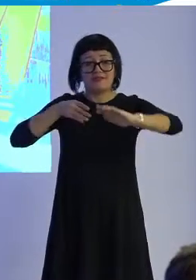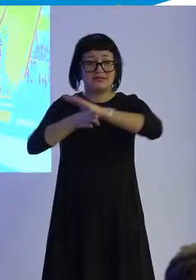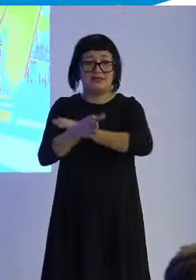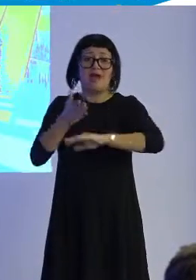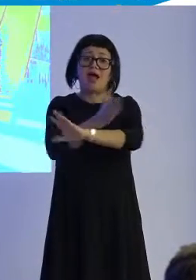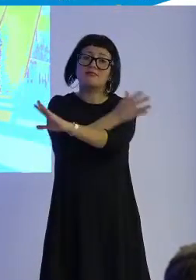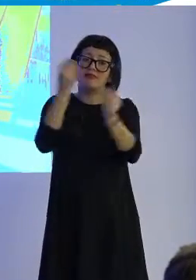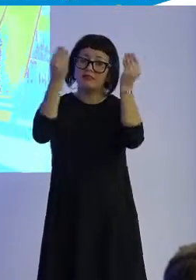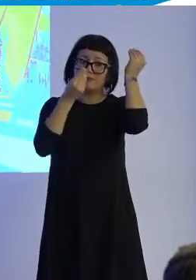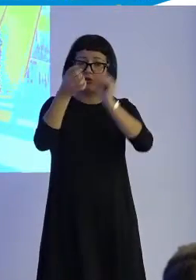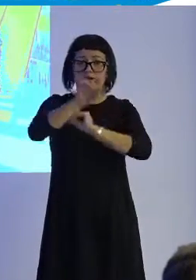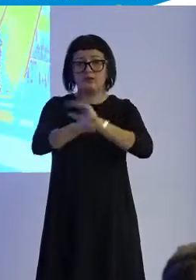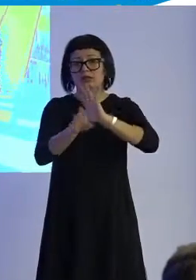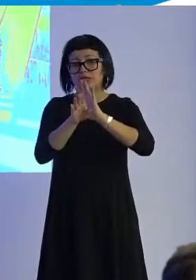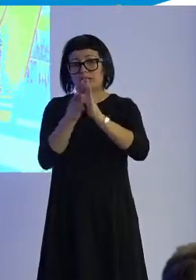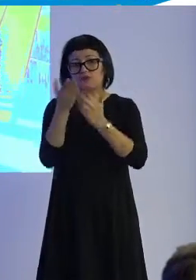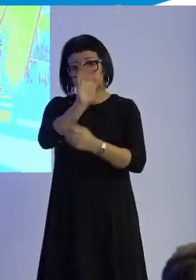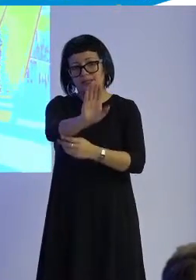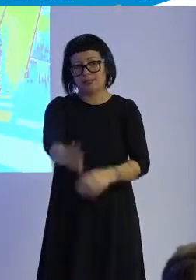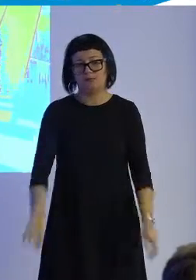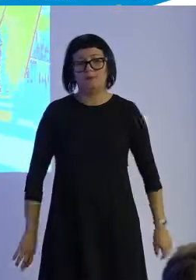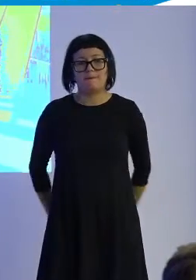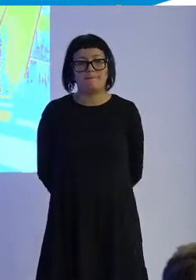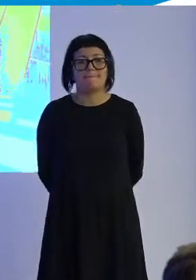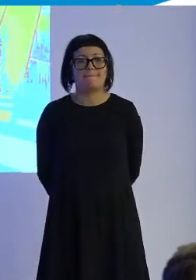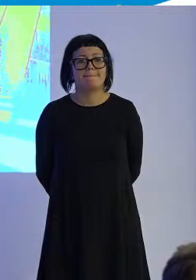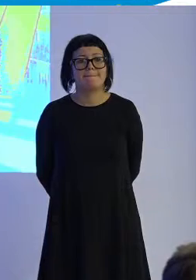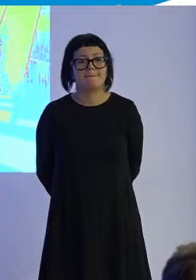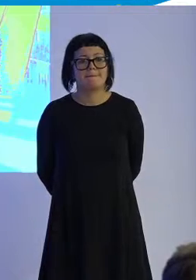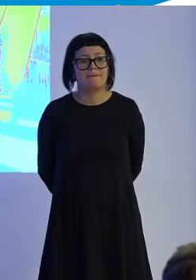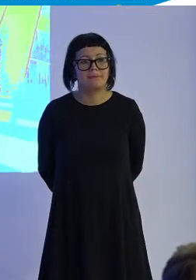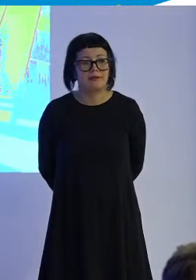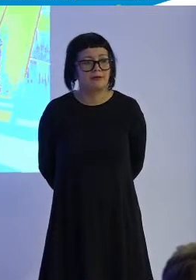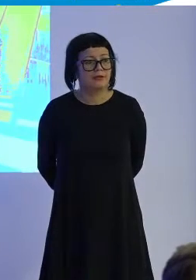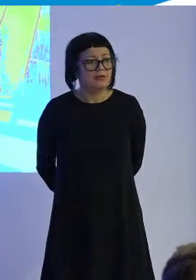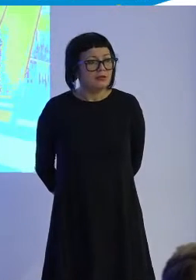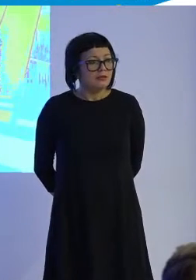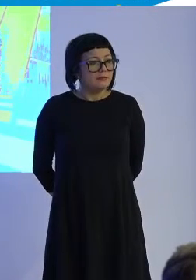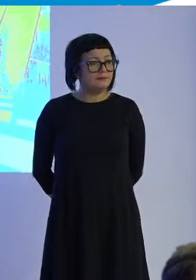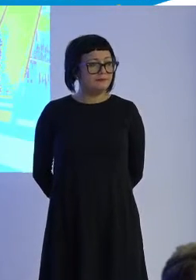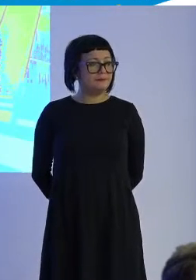tenerlo en cuenta. Seguimos con la presentación.